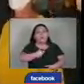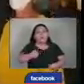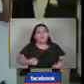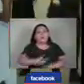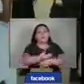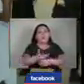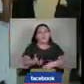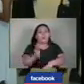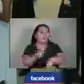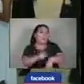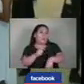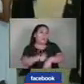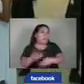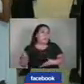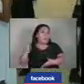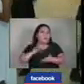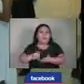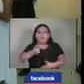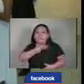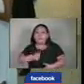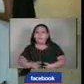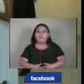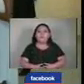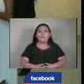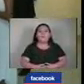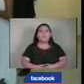ustedes a esta hora, con estos retornos. señal.